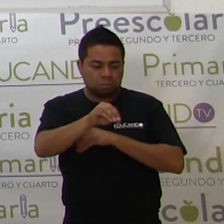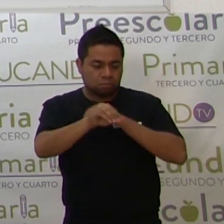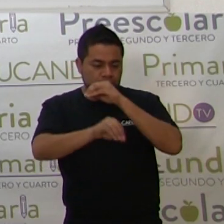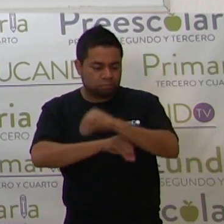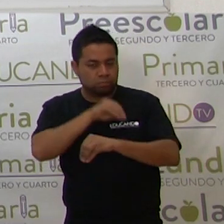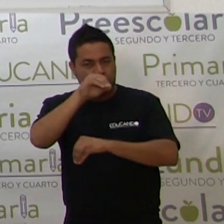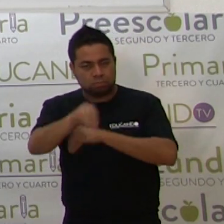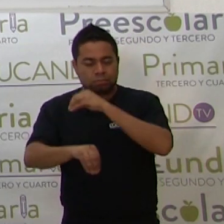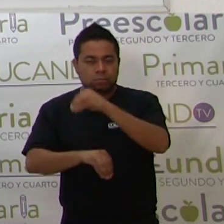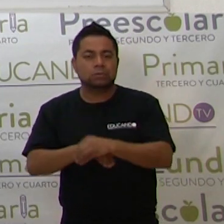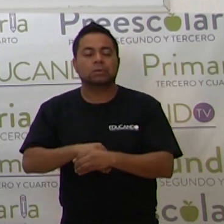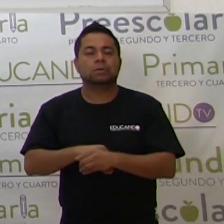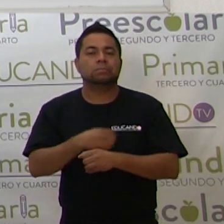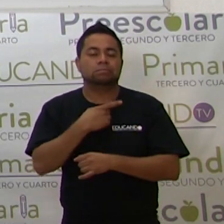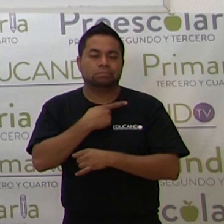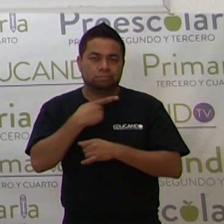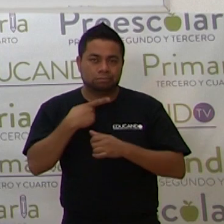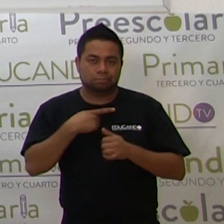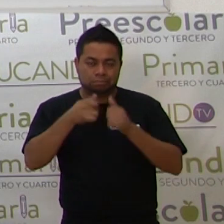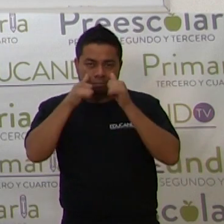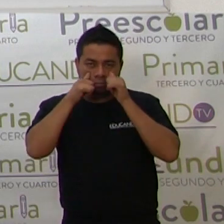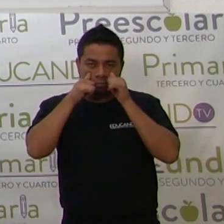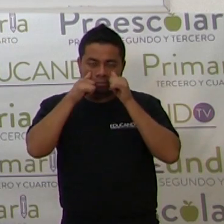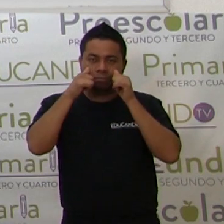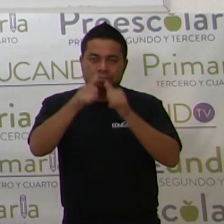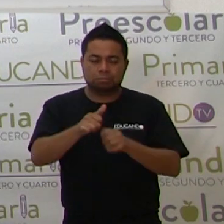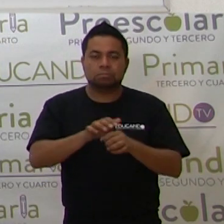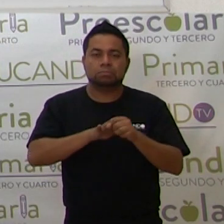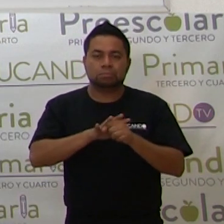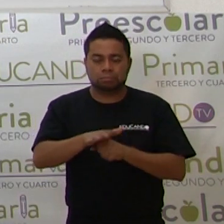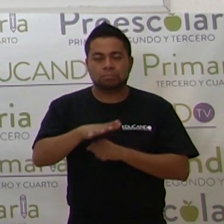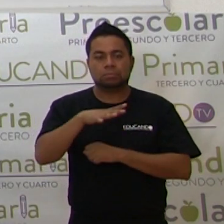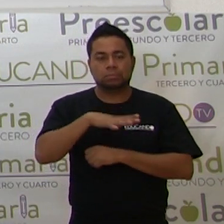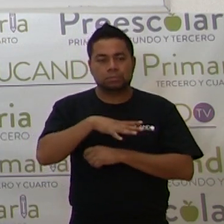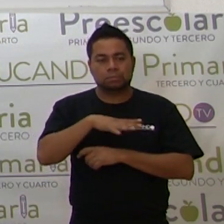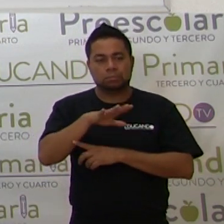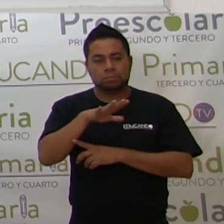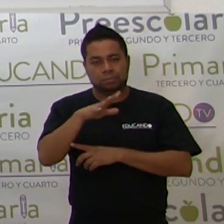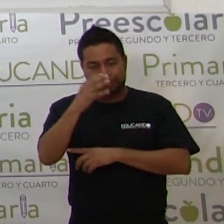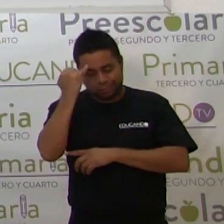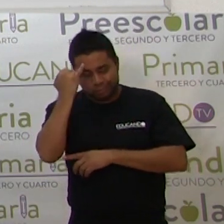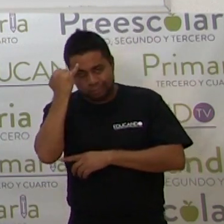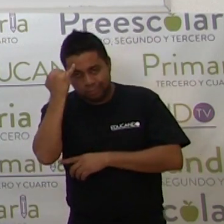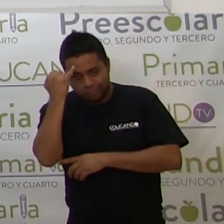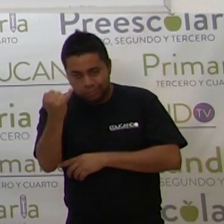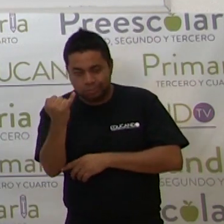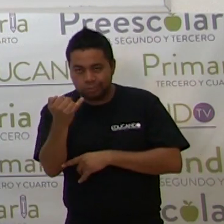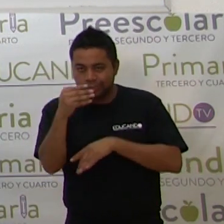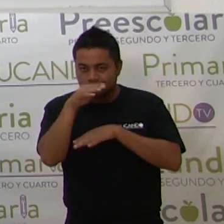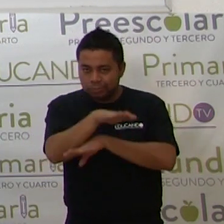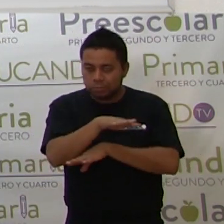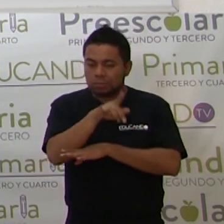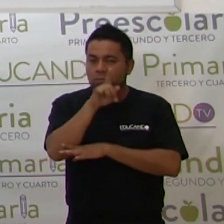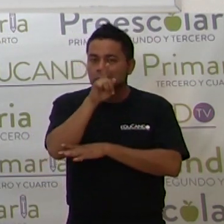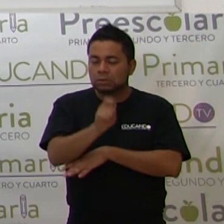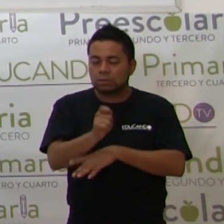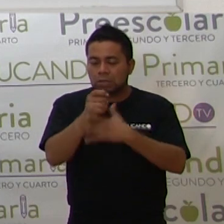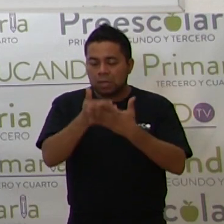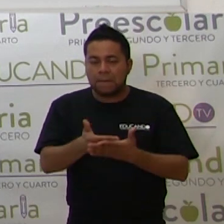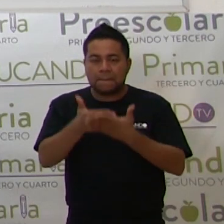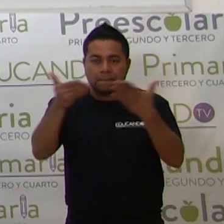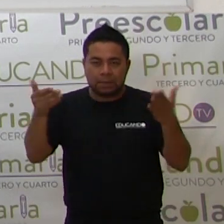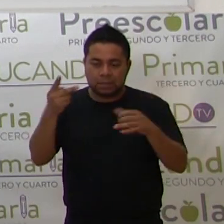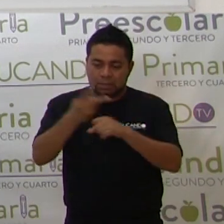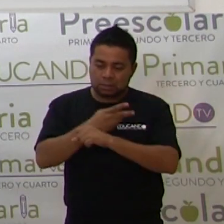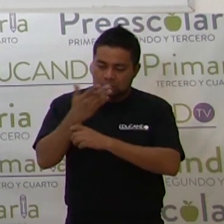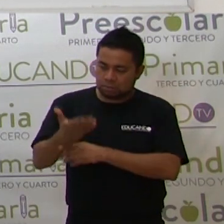a tener en cuenta que existe una noción de presente,